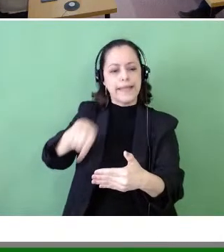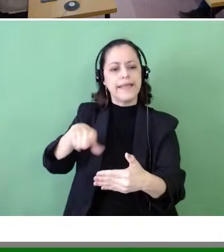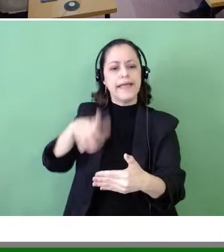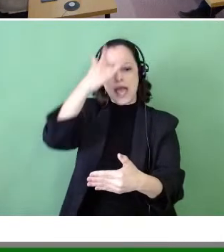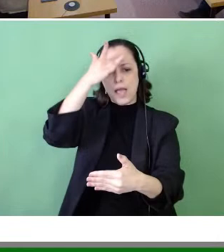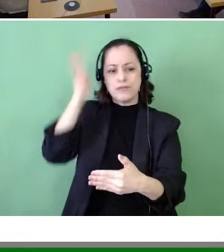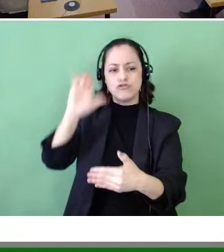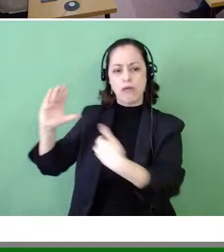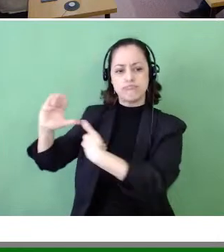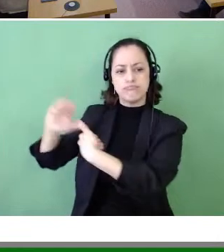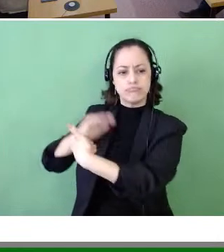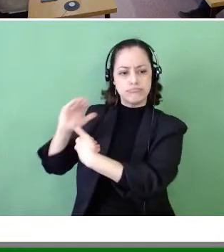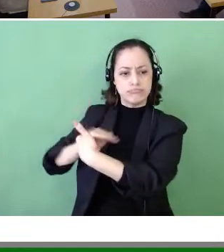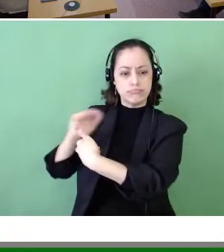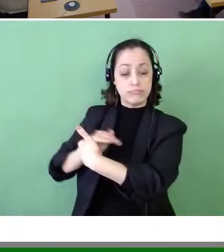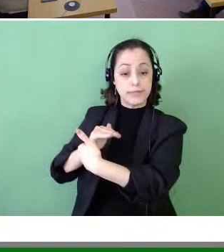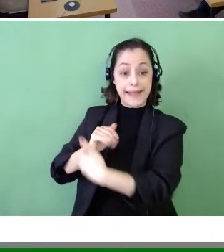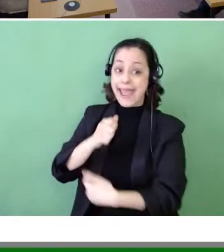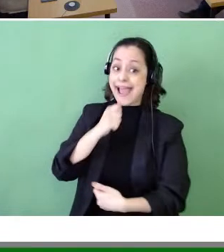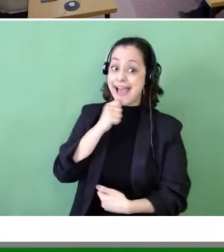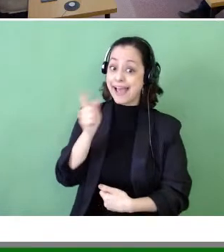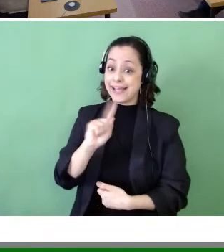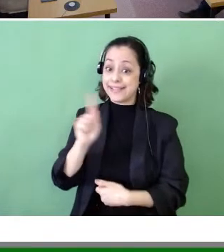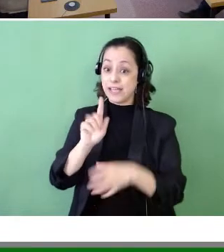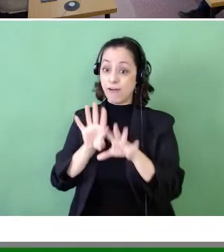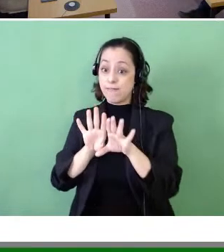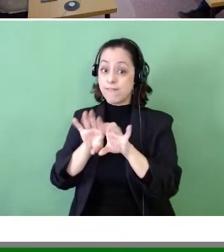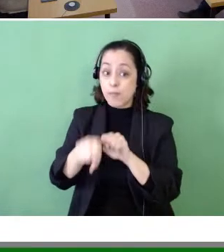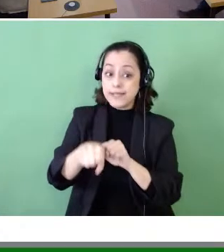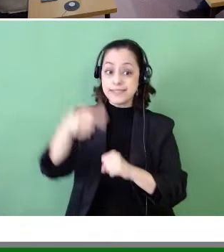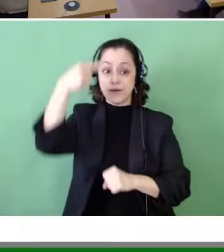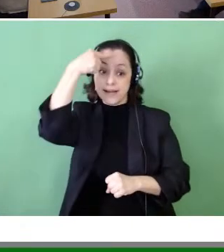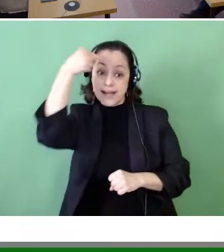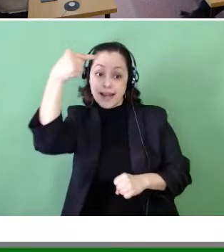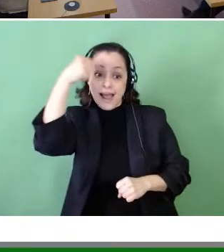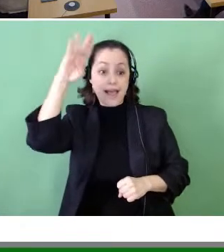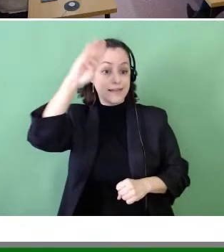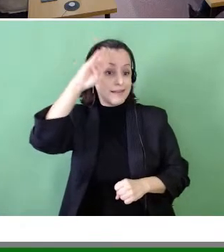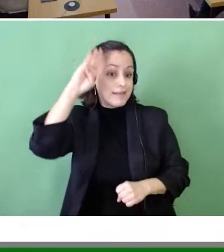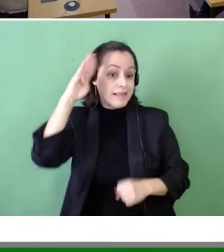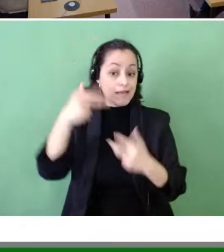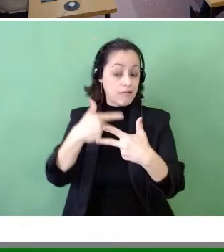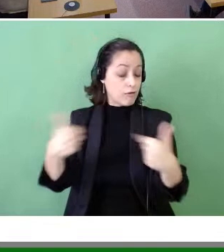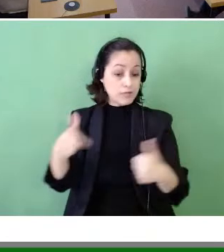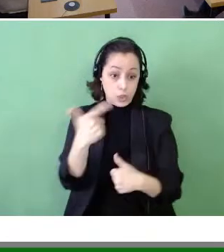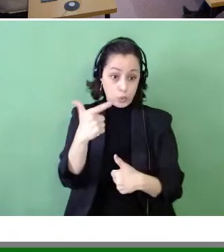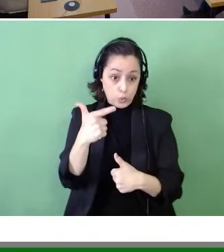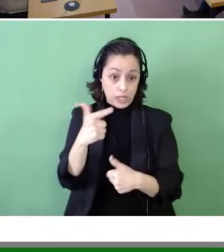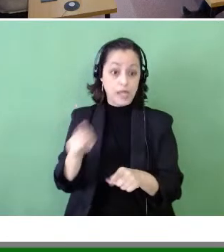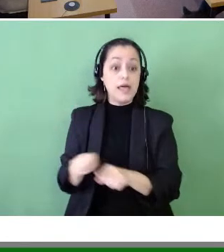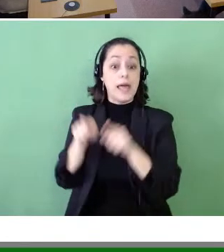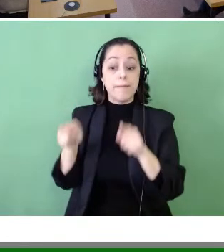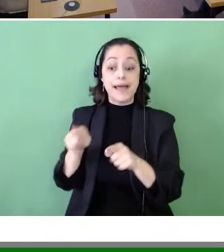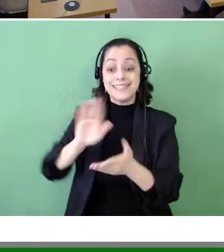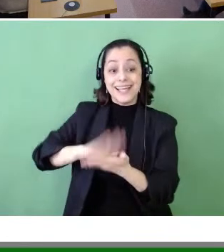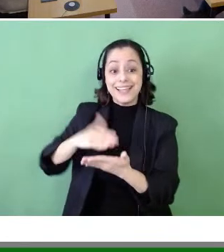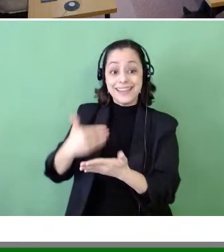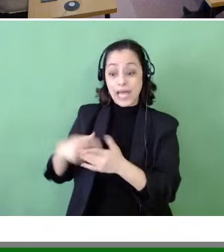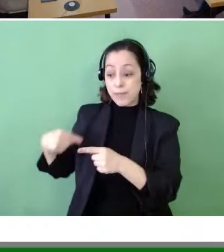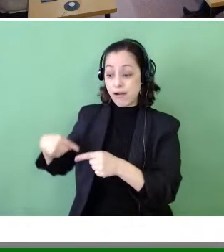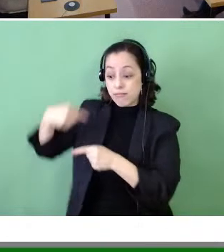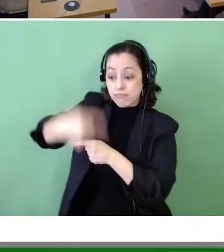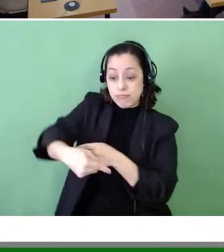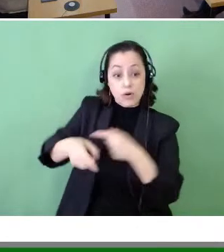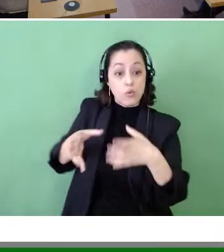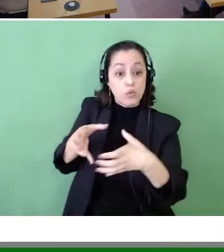porque tampoco existía cursos de grado o cursos de formación, y esos intérpretes que llamamos